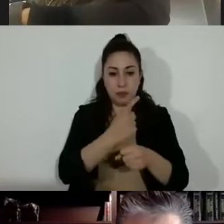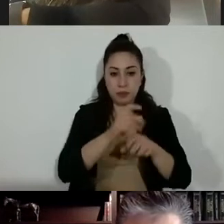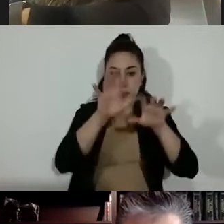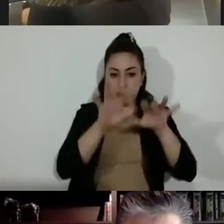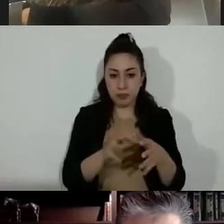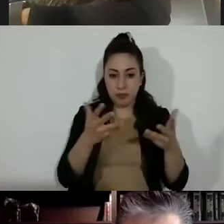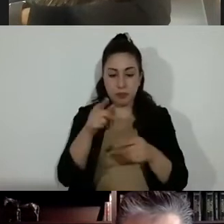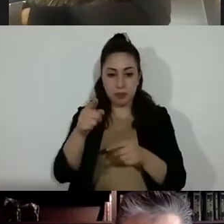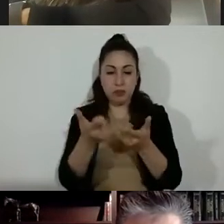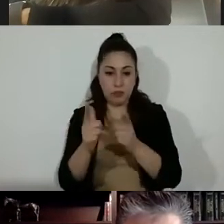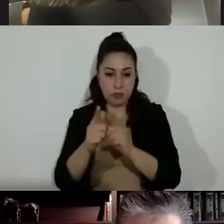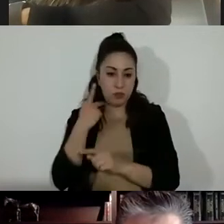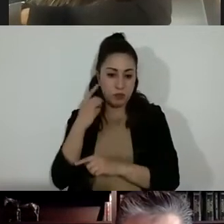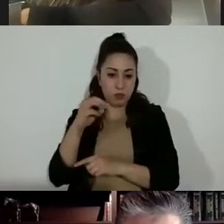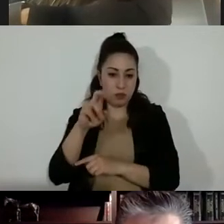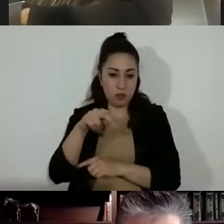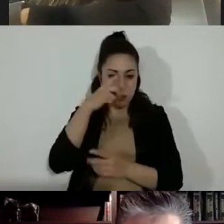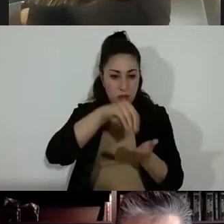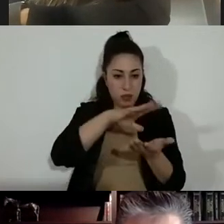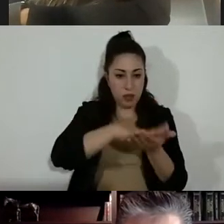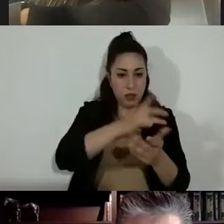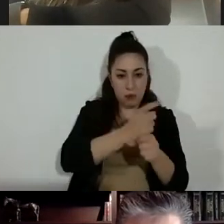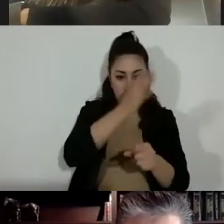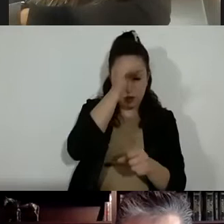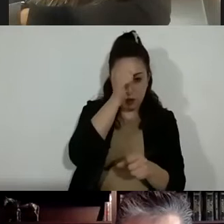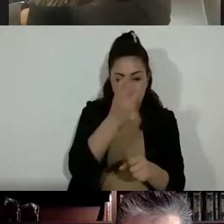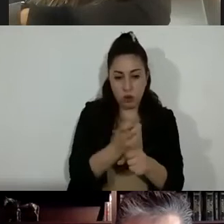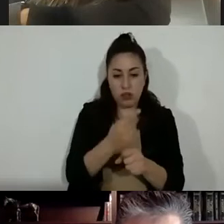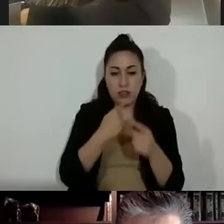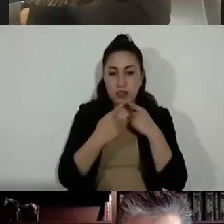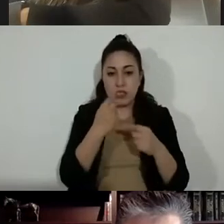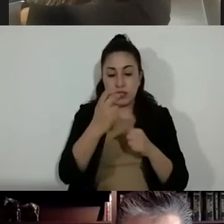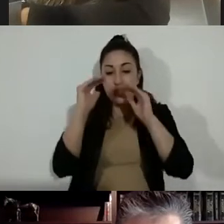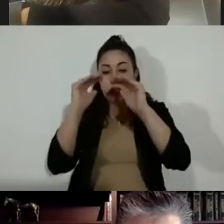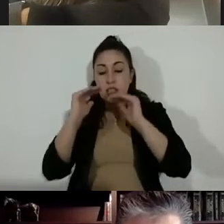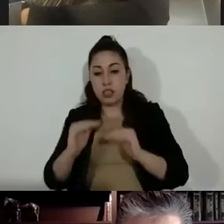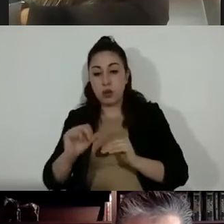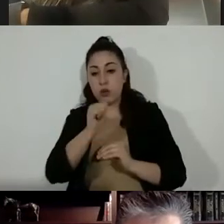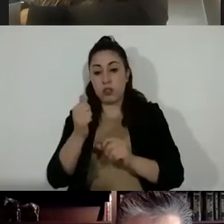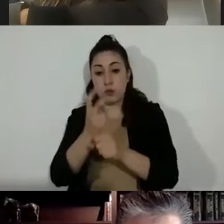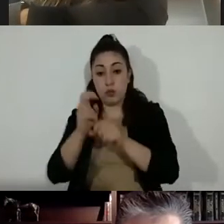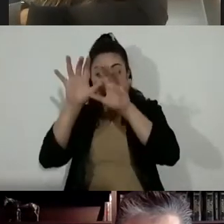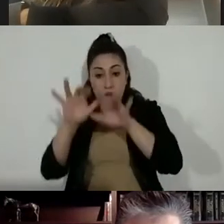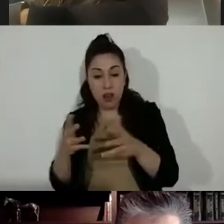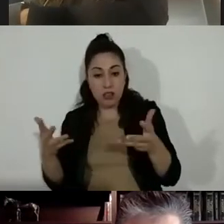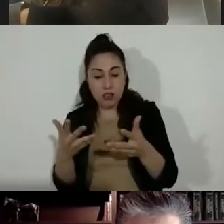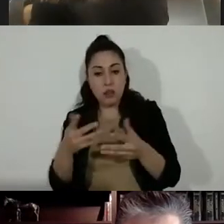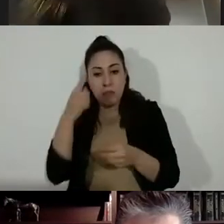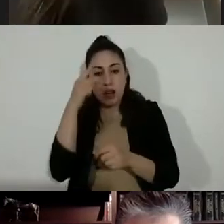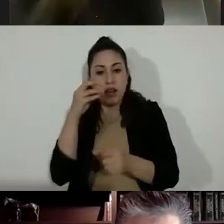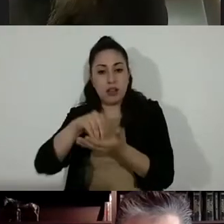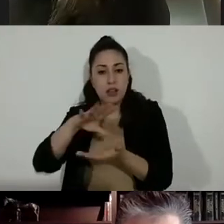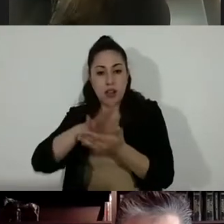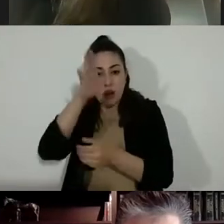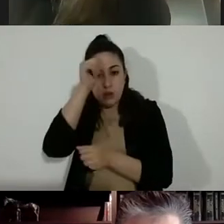mandaron está contemplado en el primer acuerdo que estamos comentando en este momento, y el alcance está contemplado en el acuerdo, en el siguiente